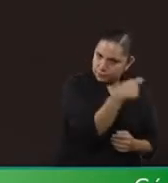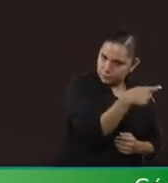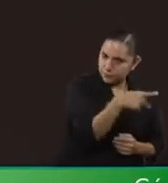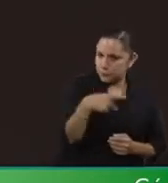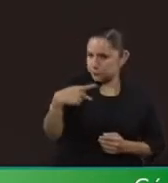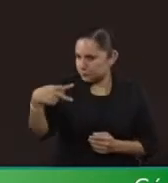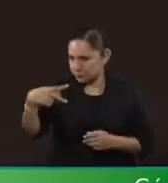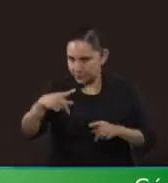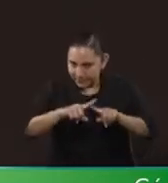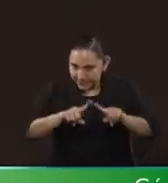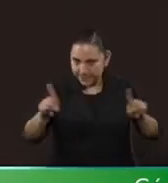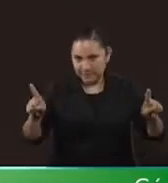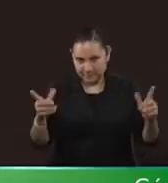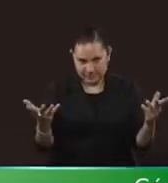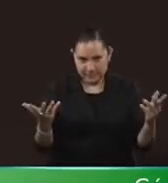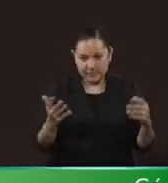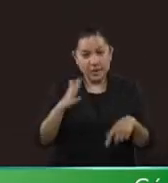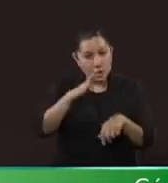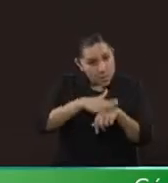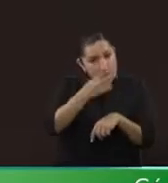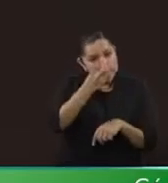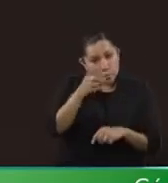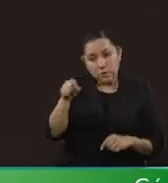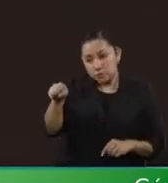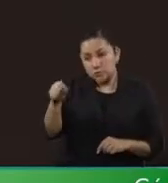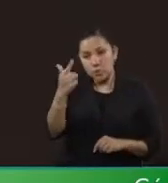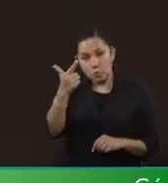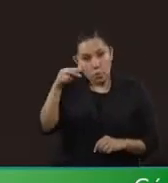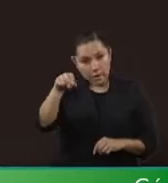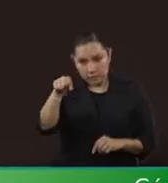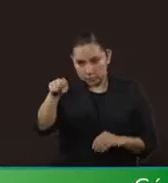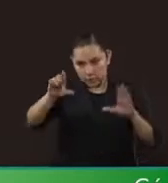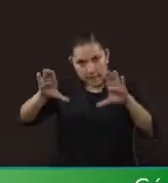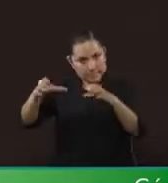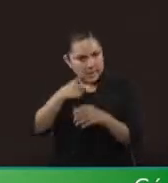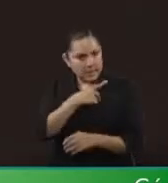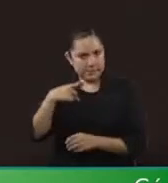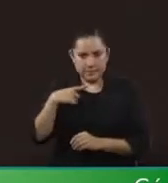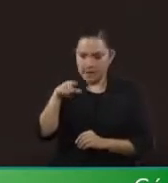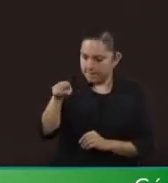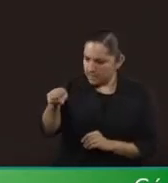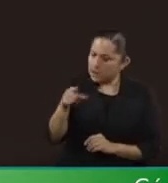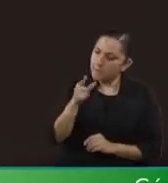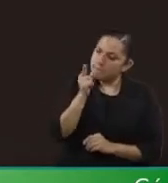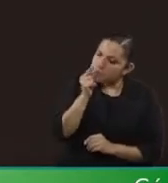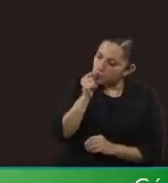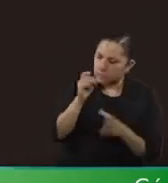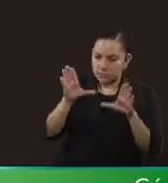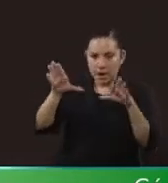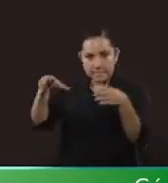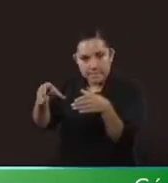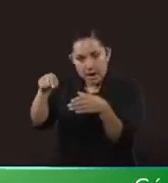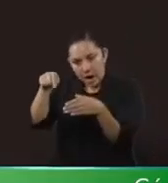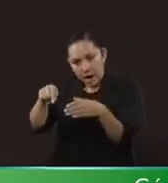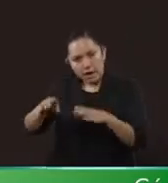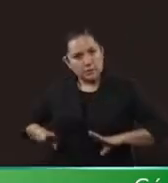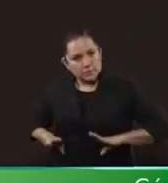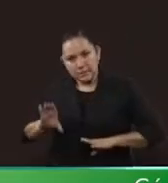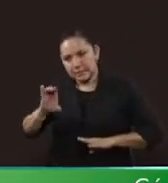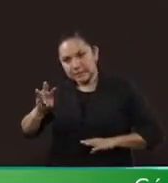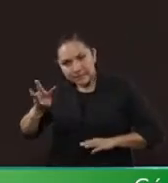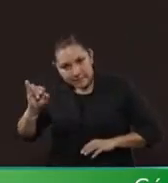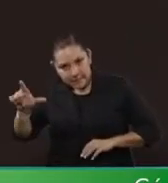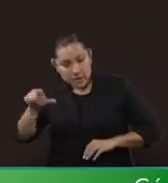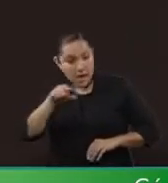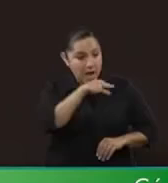Guardia Nacional debe continuar como una institución policial de carácter civil, separada del Ejército en